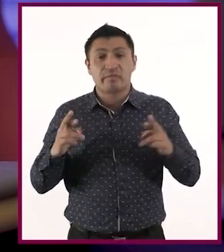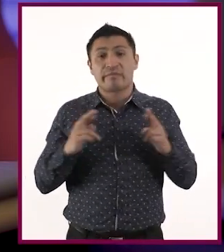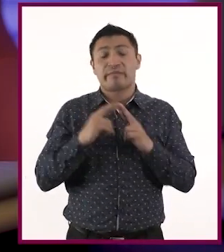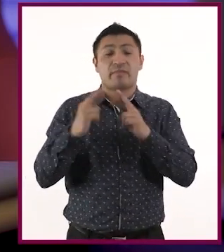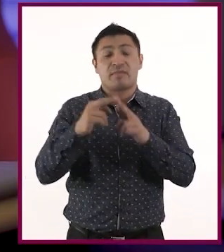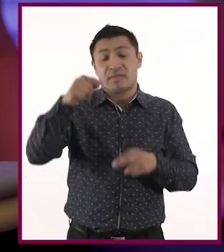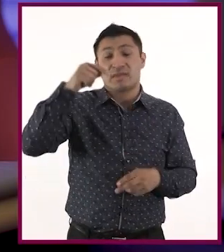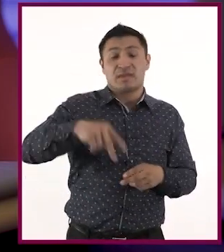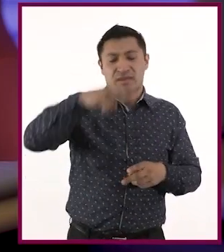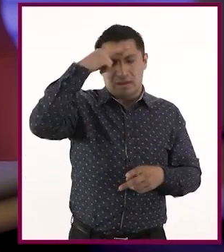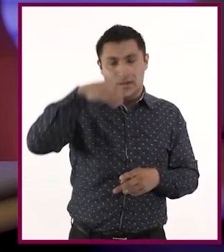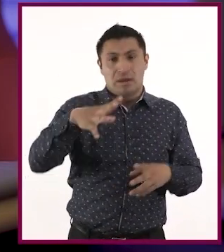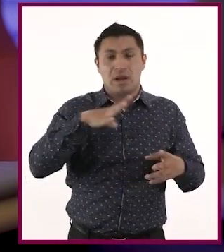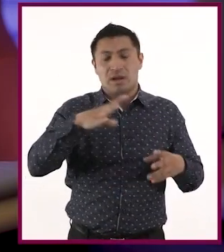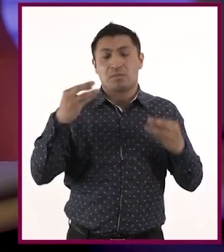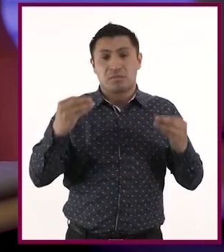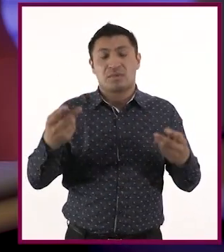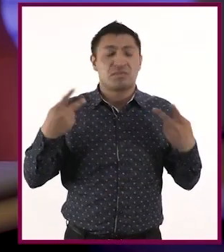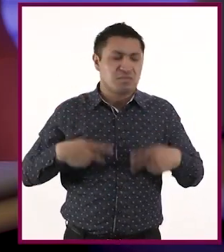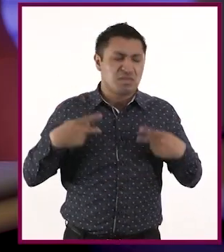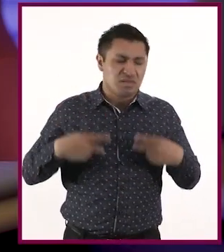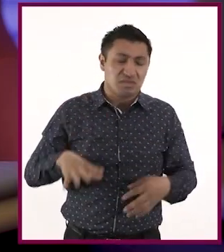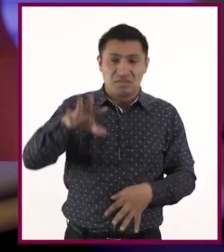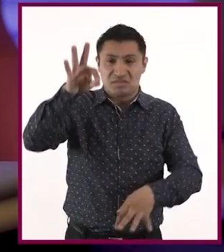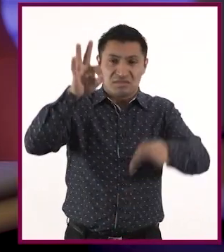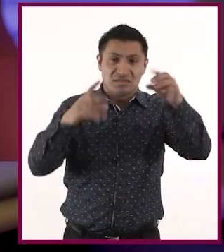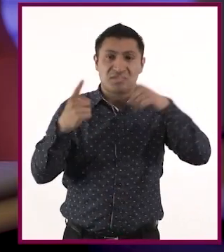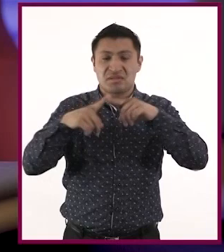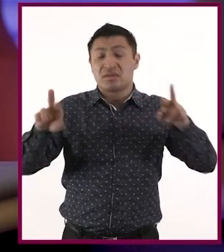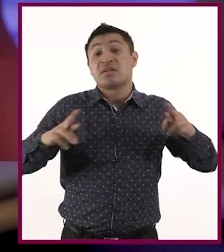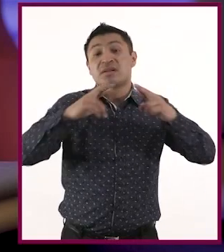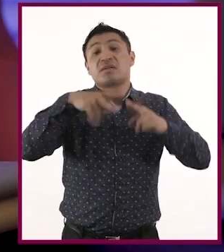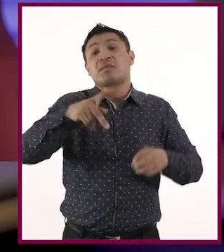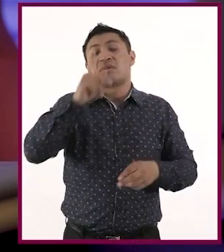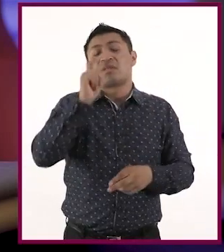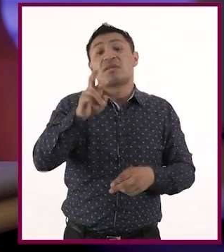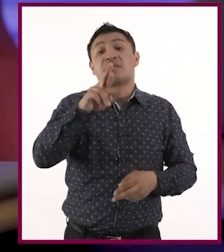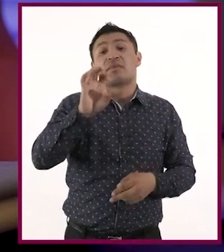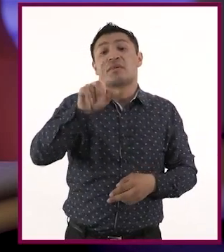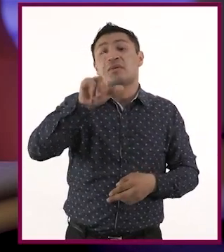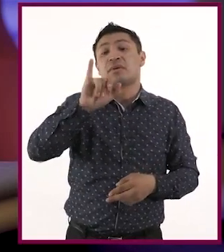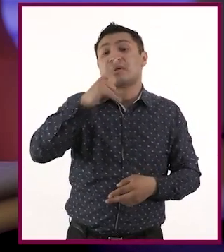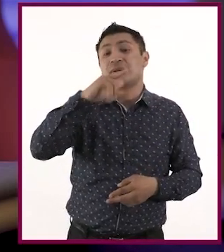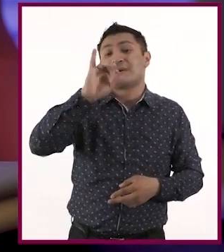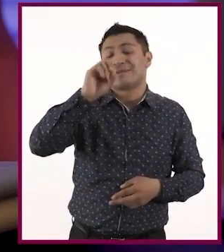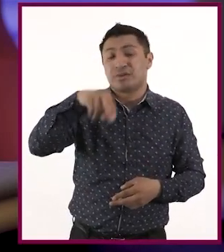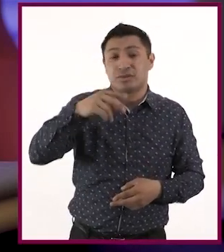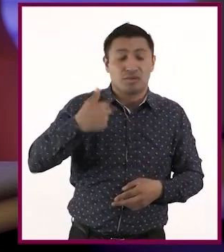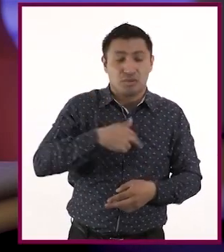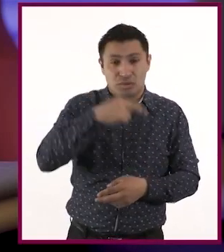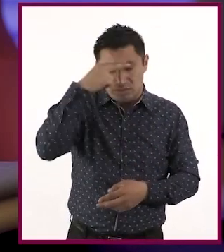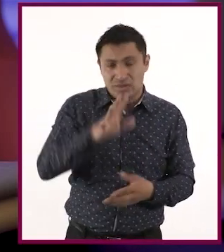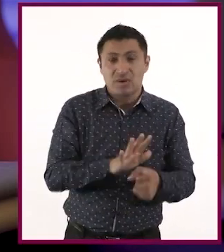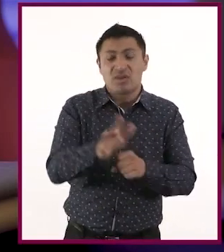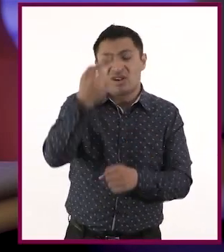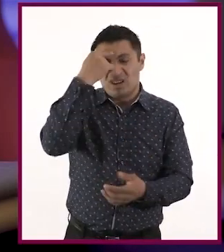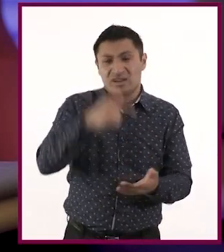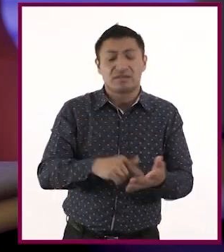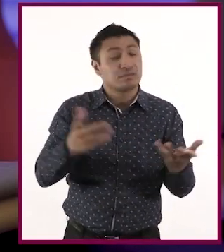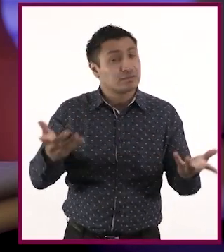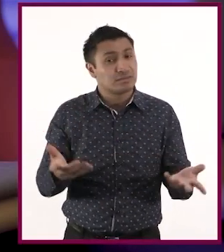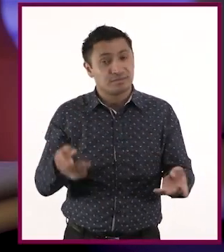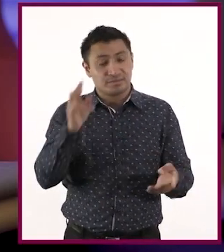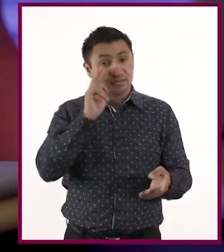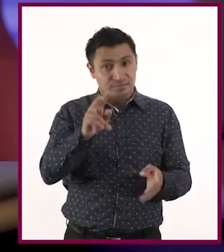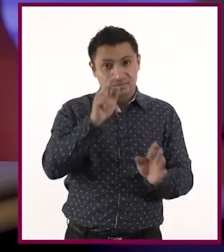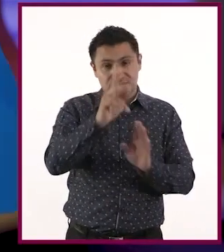encontraron en México a muchas personas que eligieron ese credo. ¿Pero qué es una religión y en qué creemos los mexicanos hoy en día? Vamos